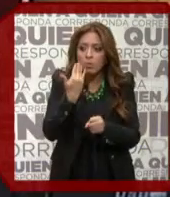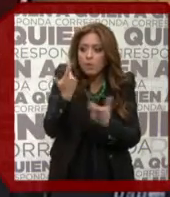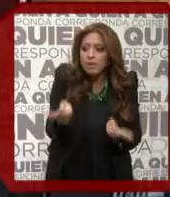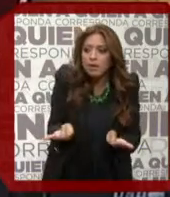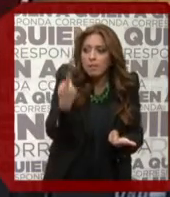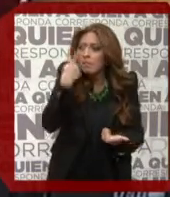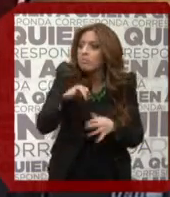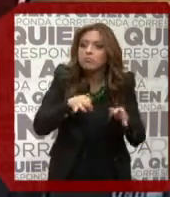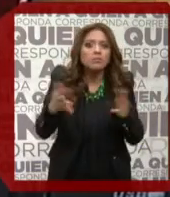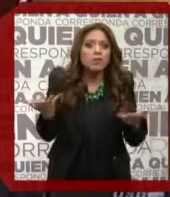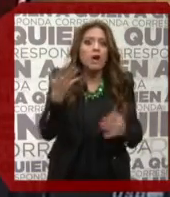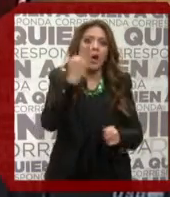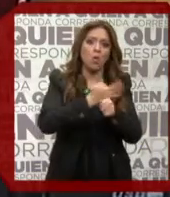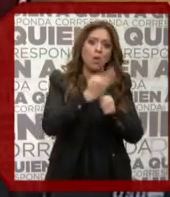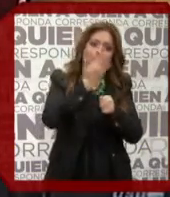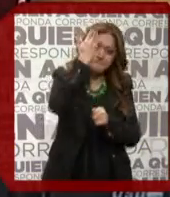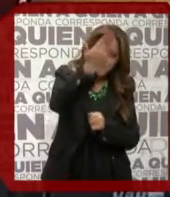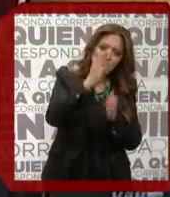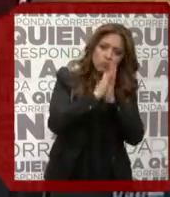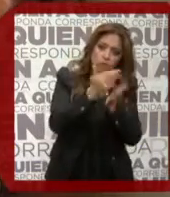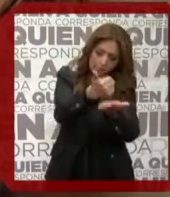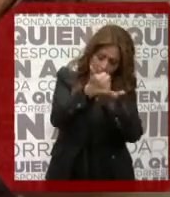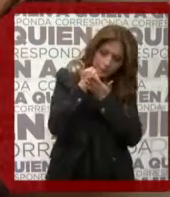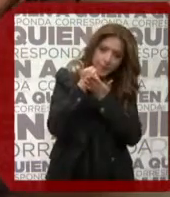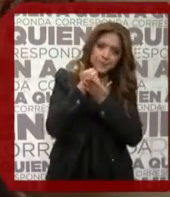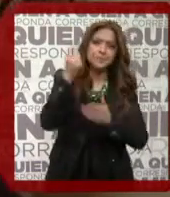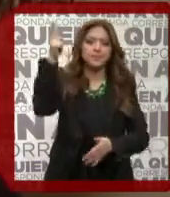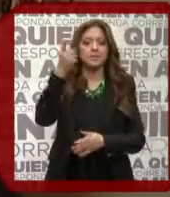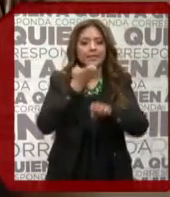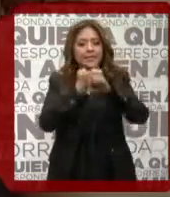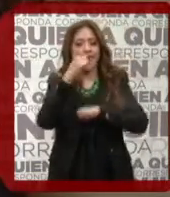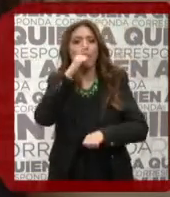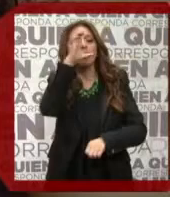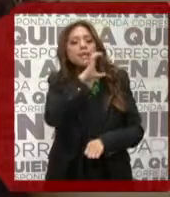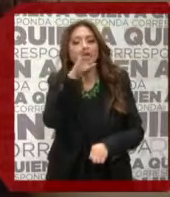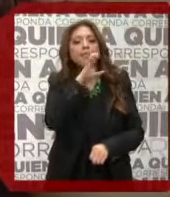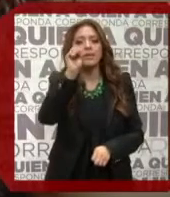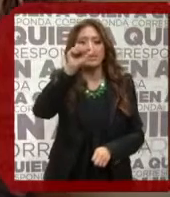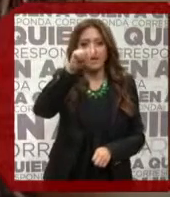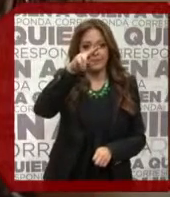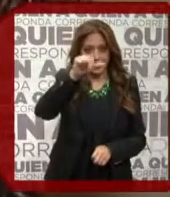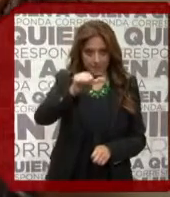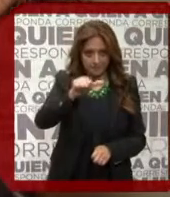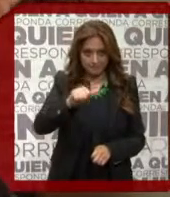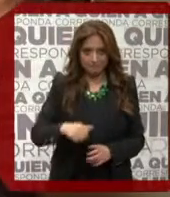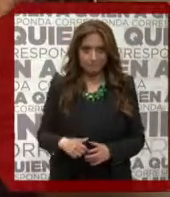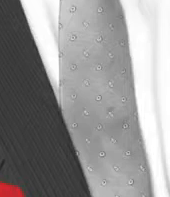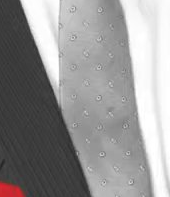esto que pide apoyo. Para quien corresponde a Aguascalientes, Sabrina Zamudio.